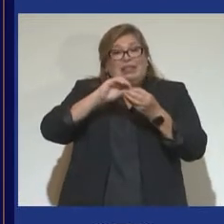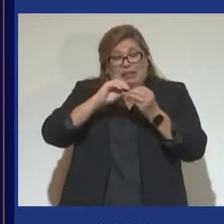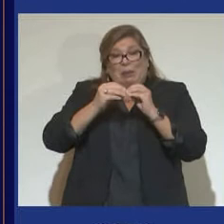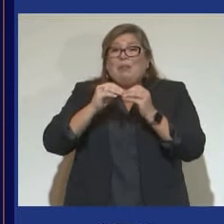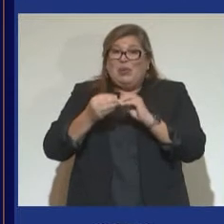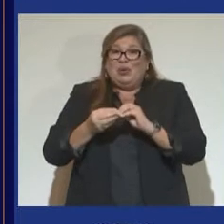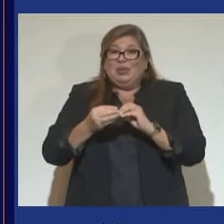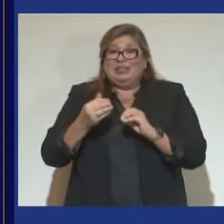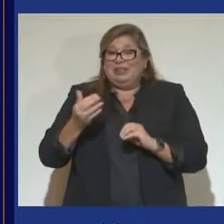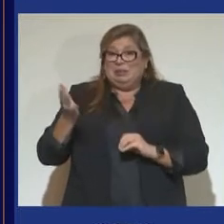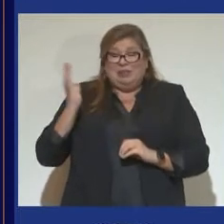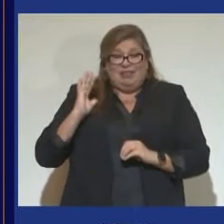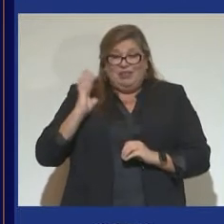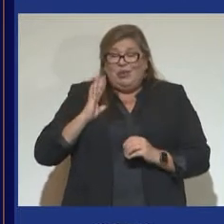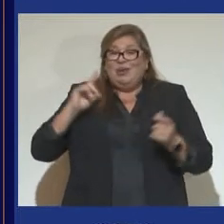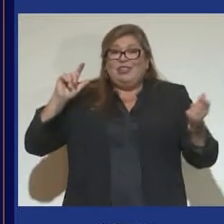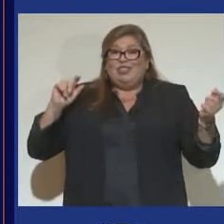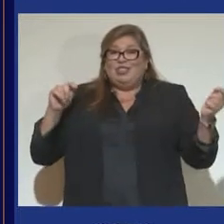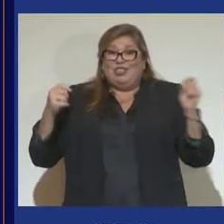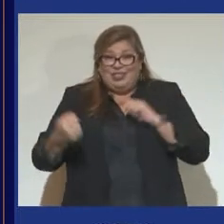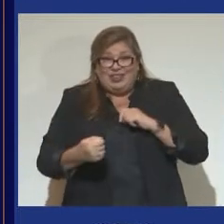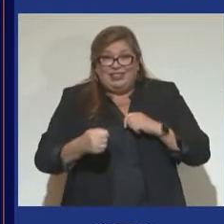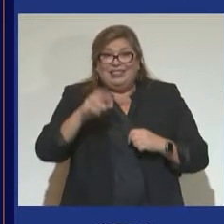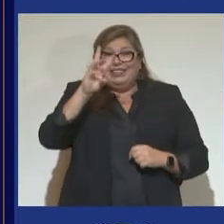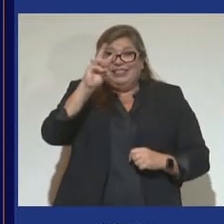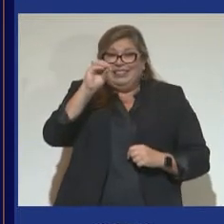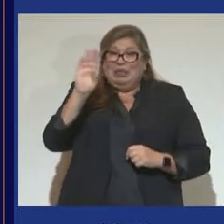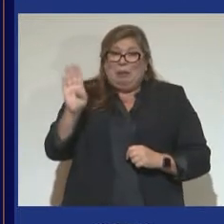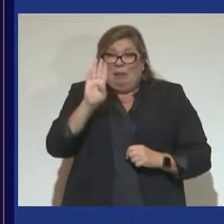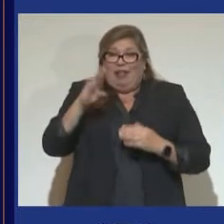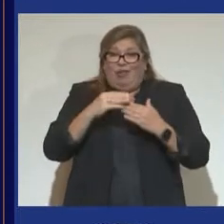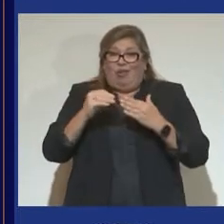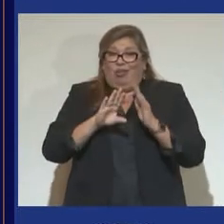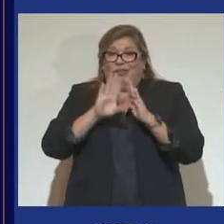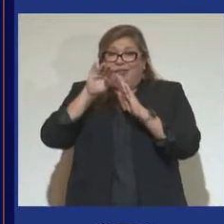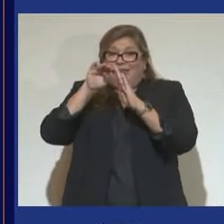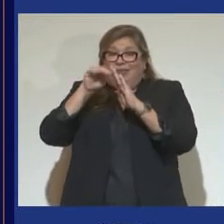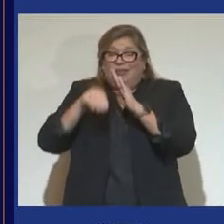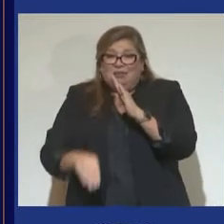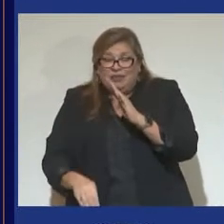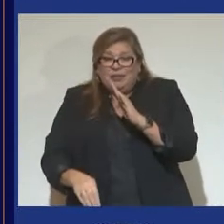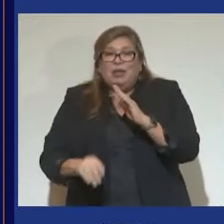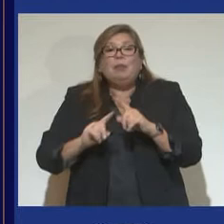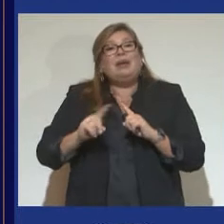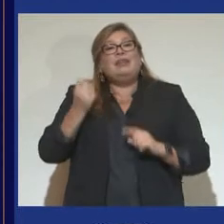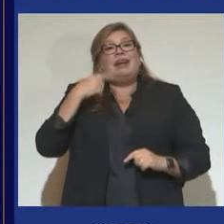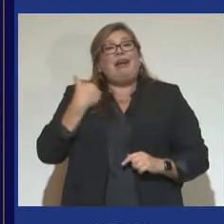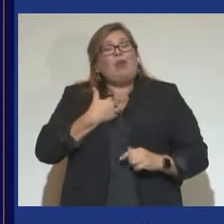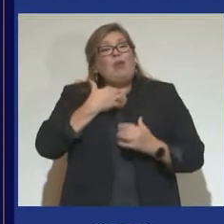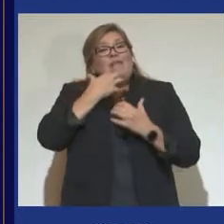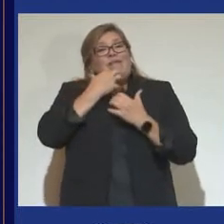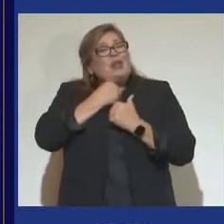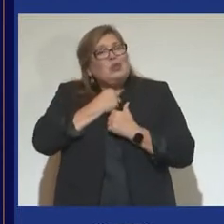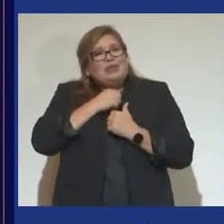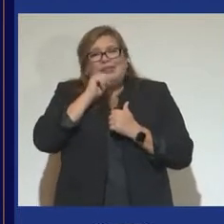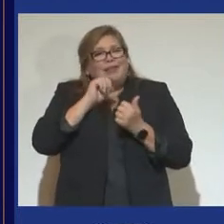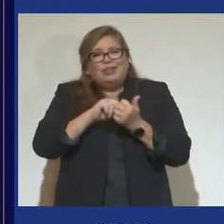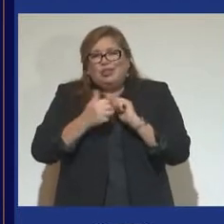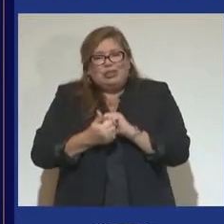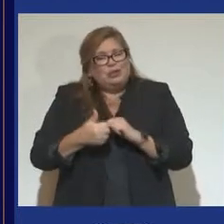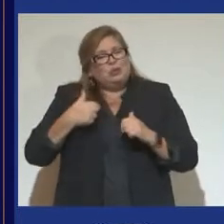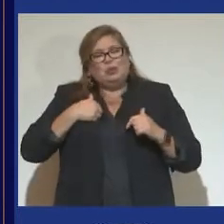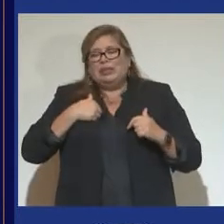cambian dramáticamente 60.000 millones de dólares de cambio pero nuestros valores no han cambiado nosotros colectivamente